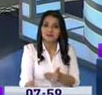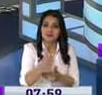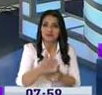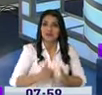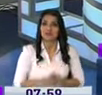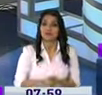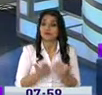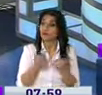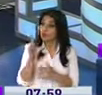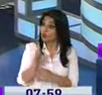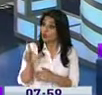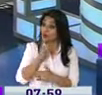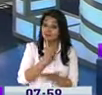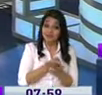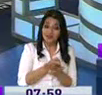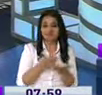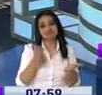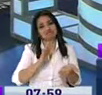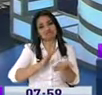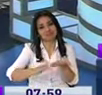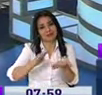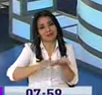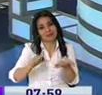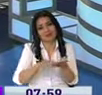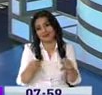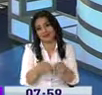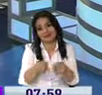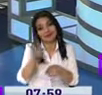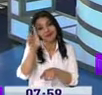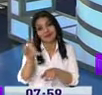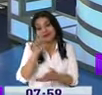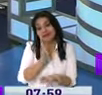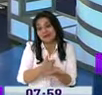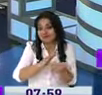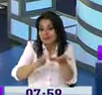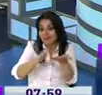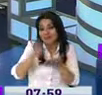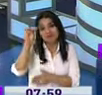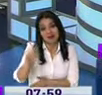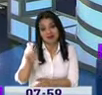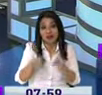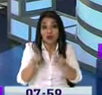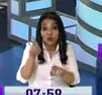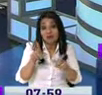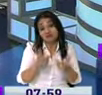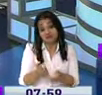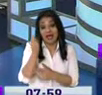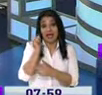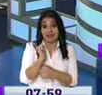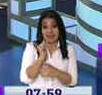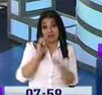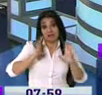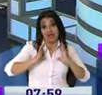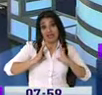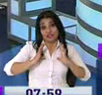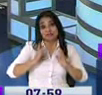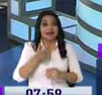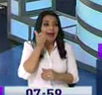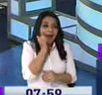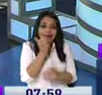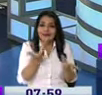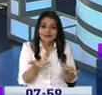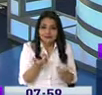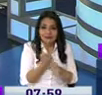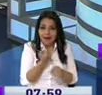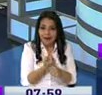Fútbol. Sí, lunes. Sí, me parece lunes. Pero parece lunes, sí. Para la gran mayoría que sí tuvo feriado. Sí, nosotros no, pero ya estuvimos al